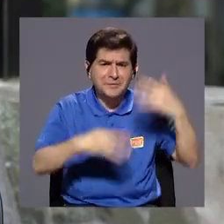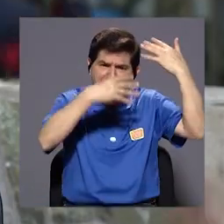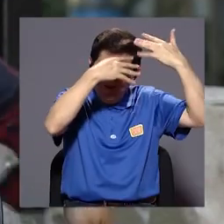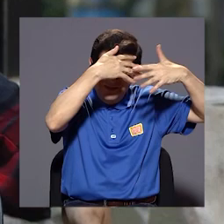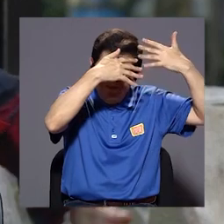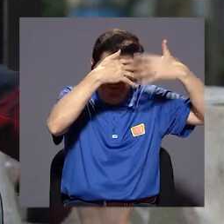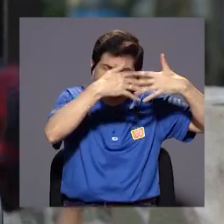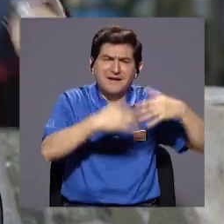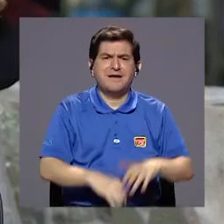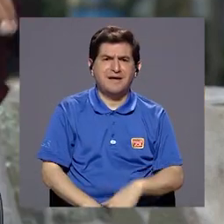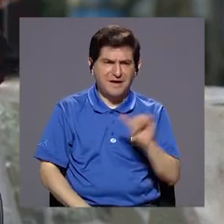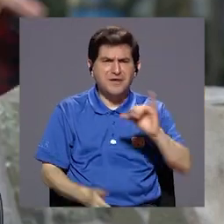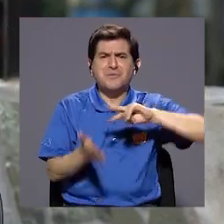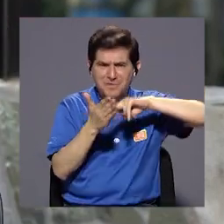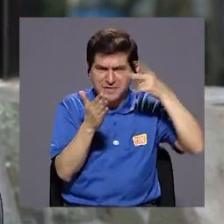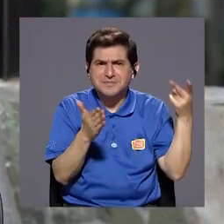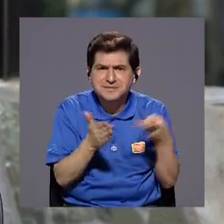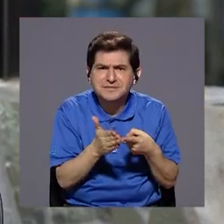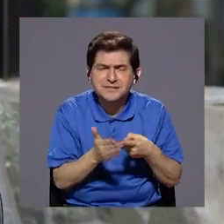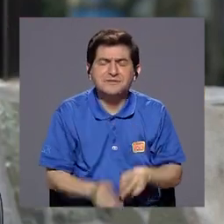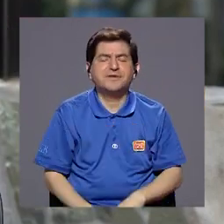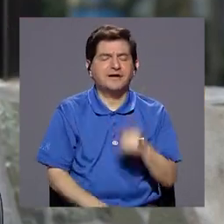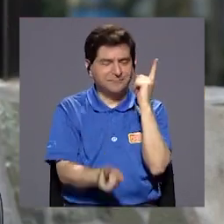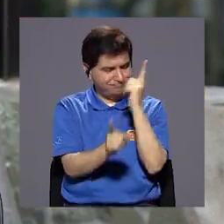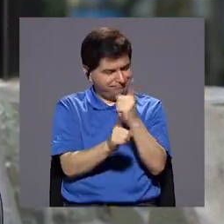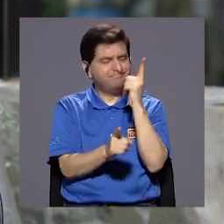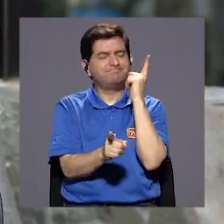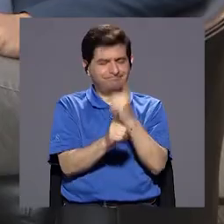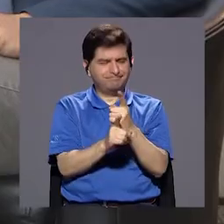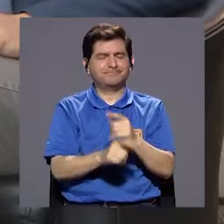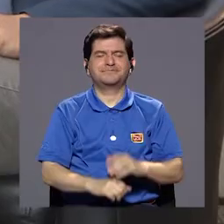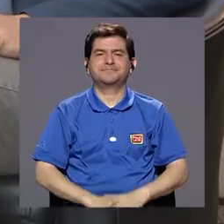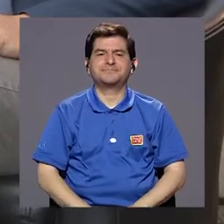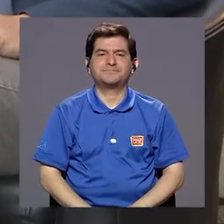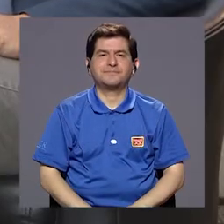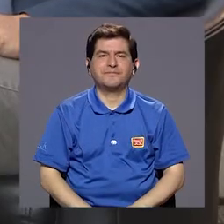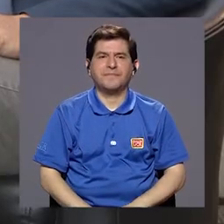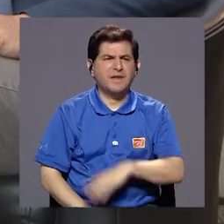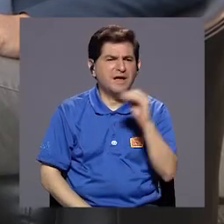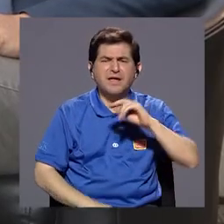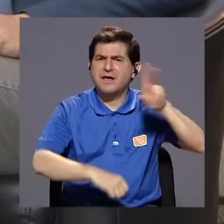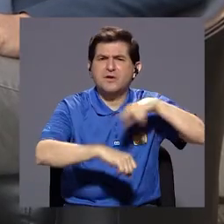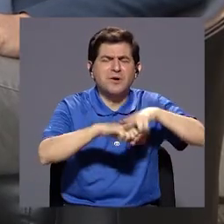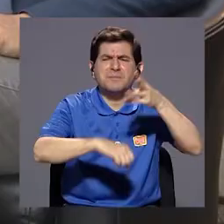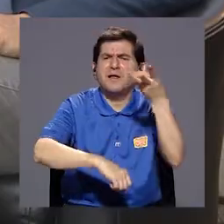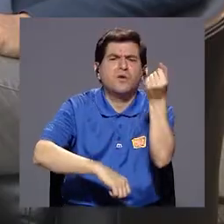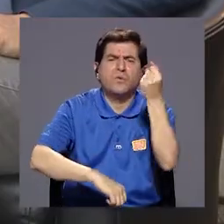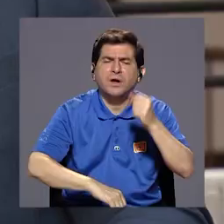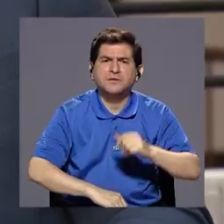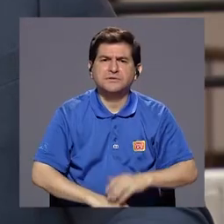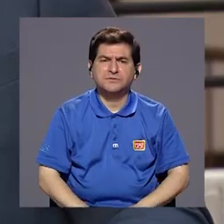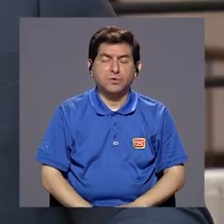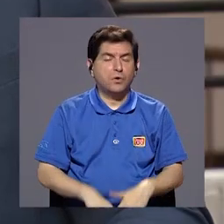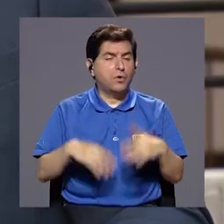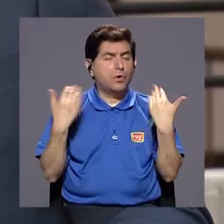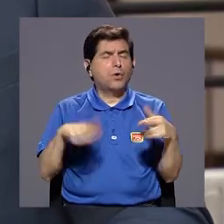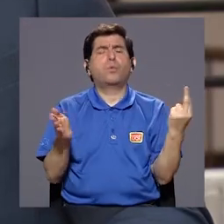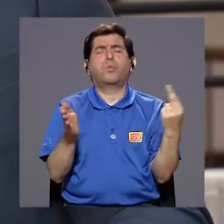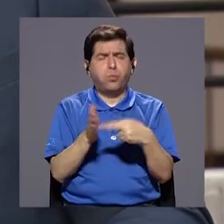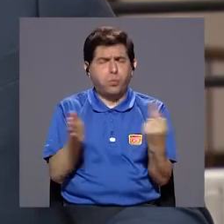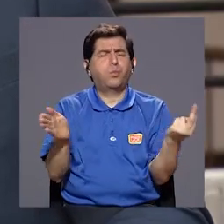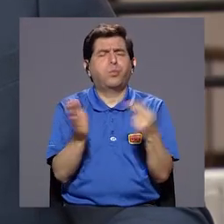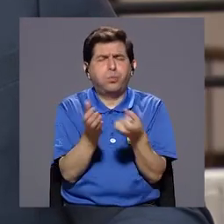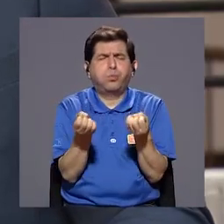como derrame cerebral, nos estamos refiriendo entonces a... Exactamente. Ok. ¿Y qué tan frecuente es? Es